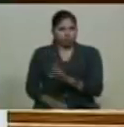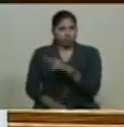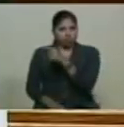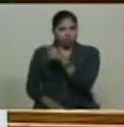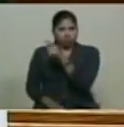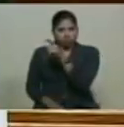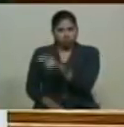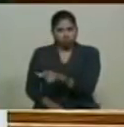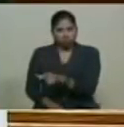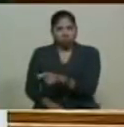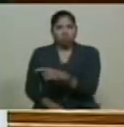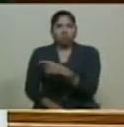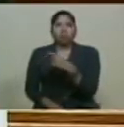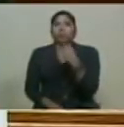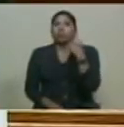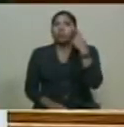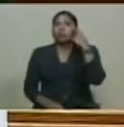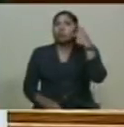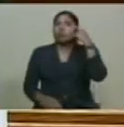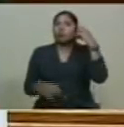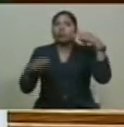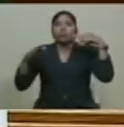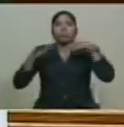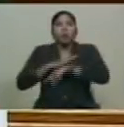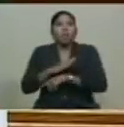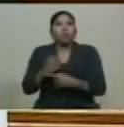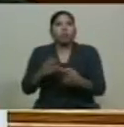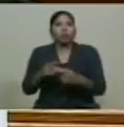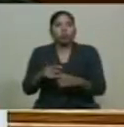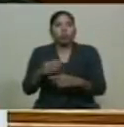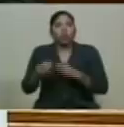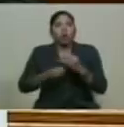No conoce este pueblo. No nos conoce.